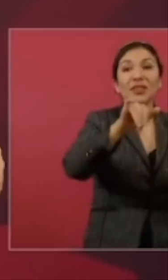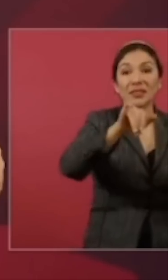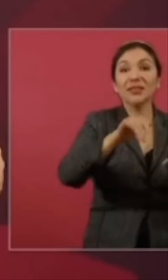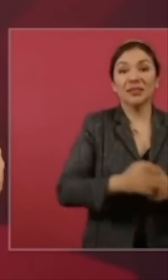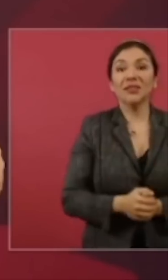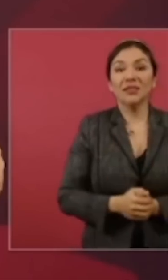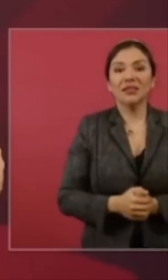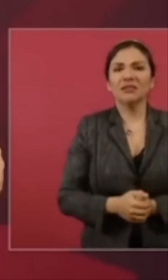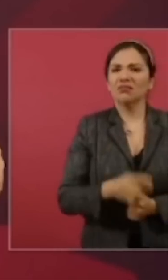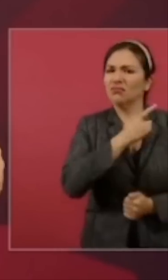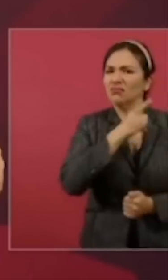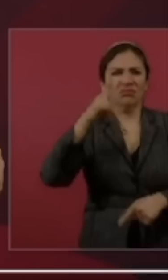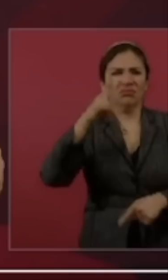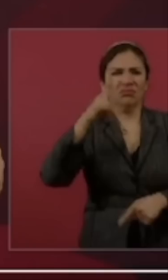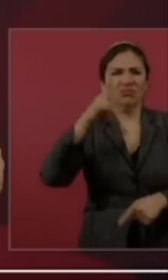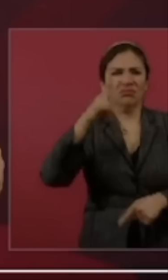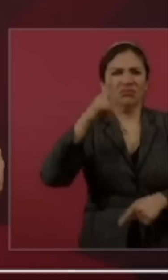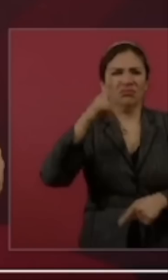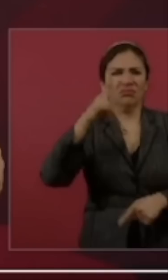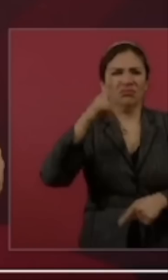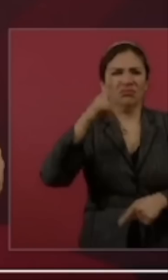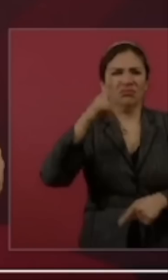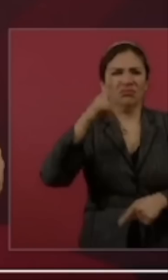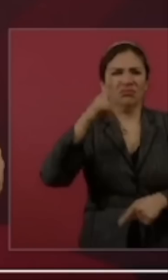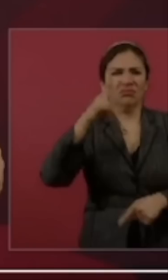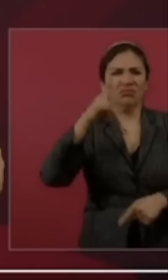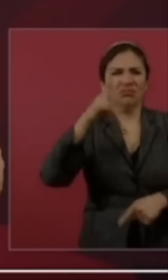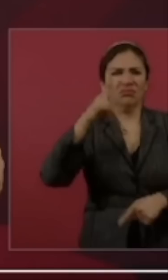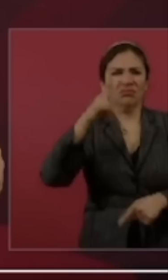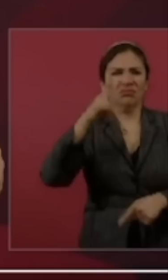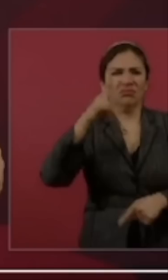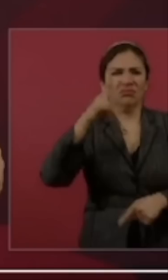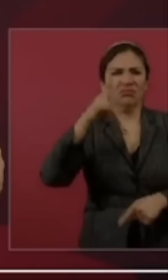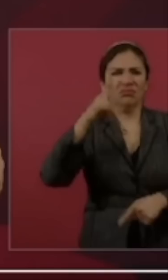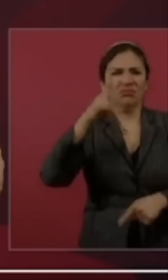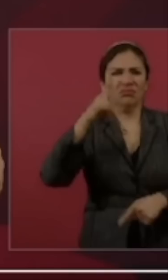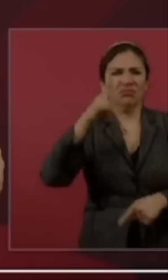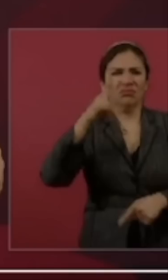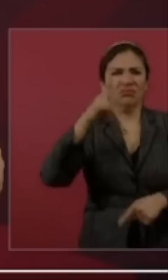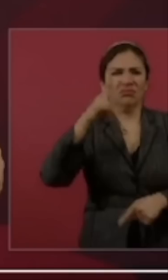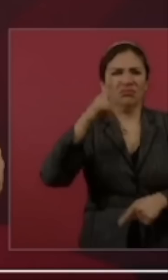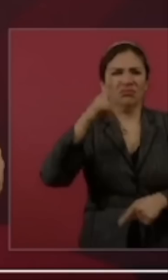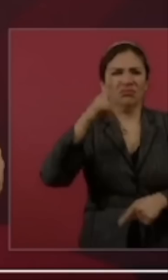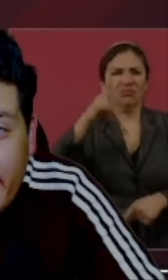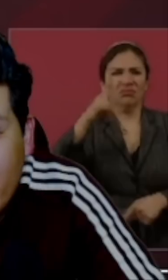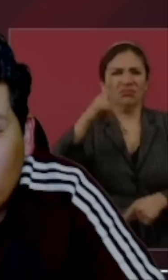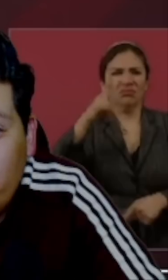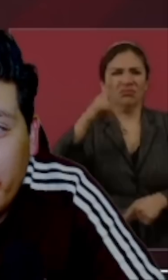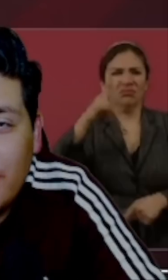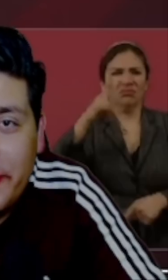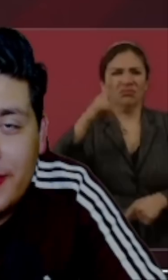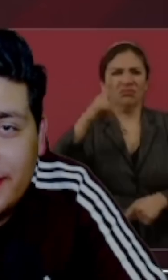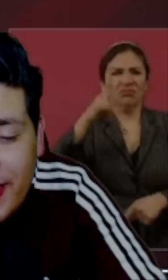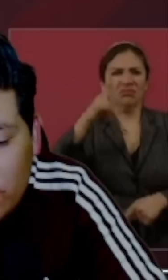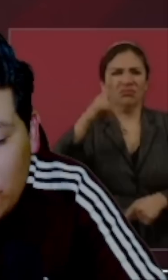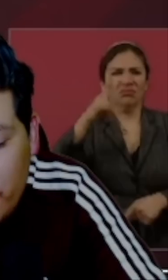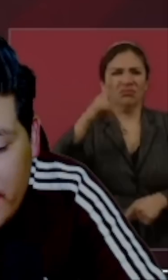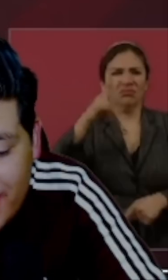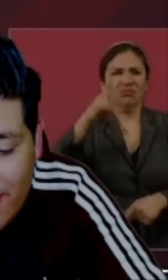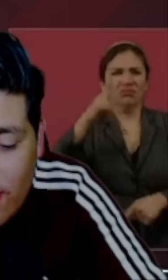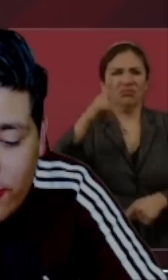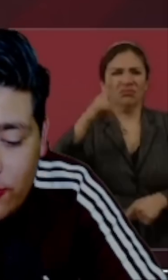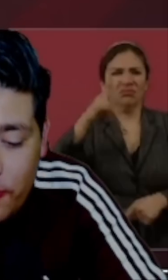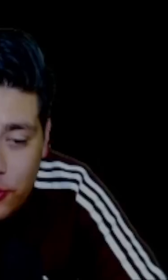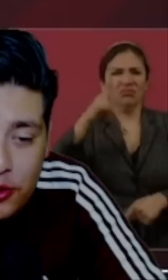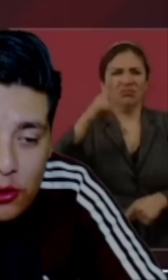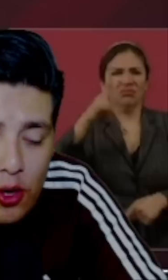de que se me destituyera. Pues ahí está, familia, lo que dijo el presidente López Obrador, y es completamente cierto. Y